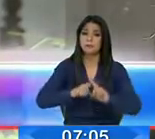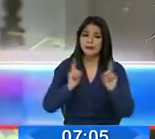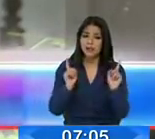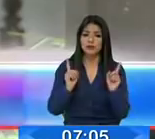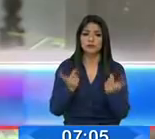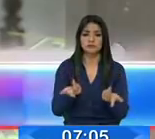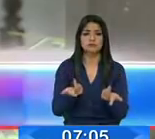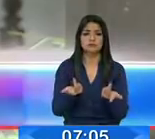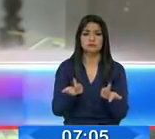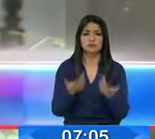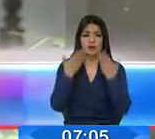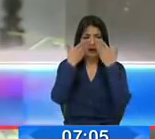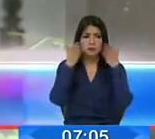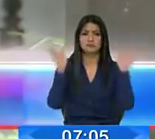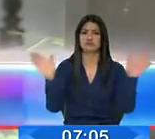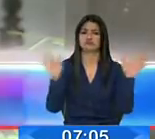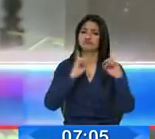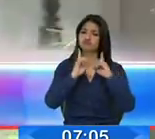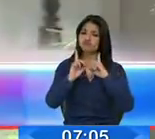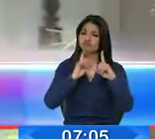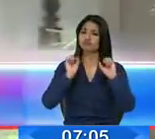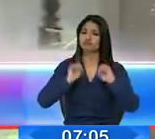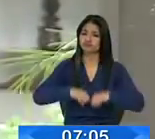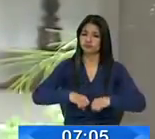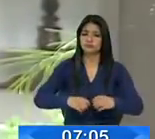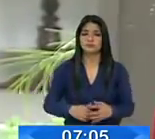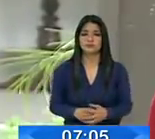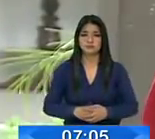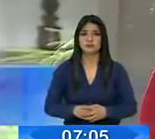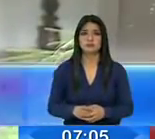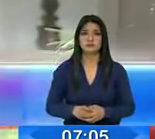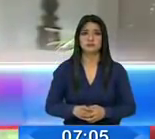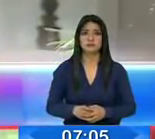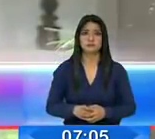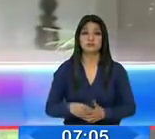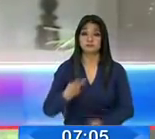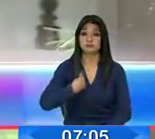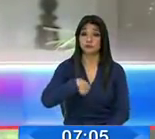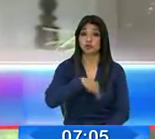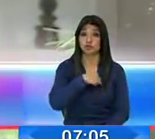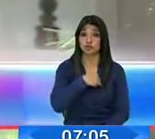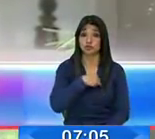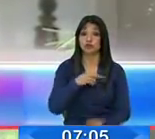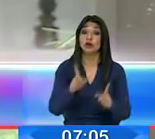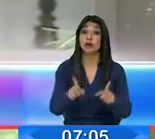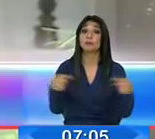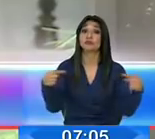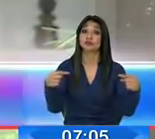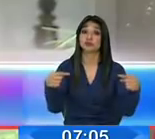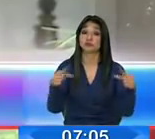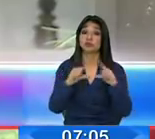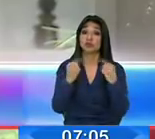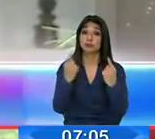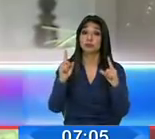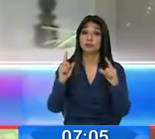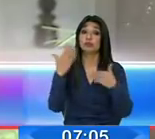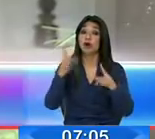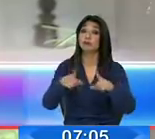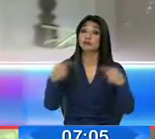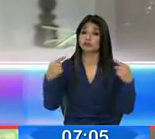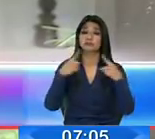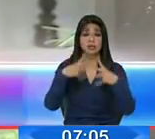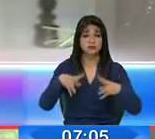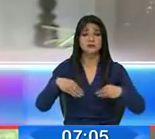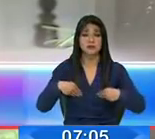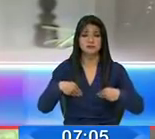estamos abiertos a poder dialogar. Que nosotros, siendo oposición, podemos ceder pensando en